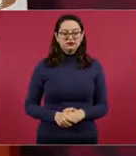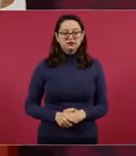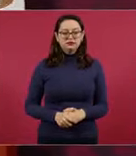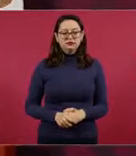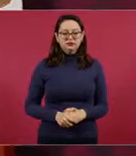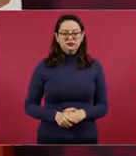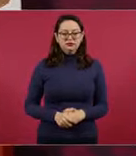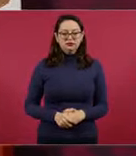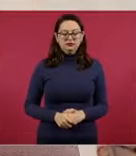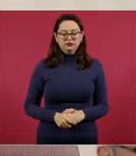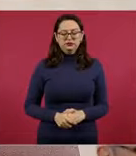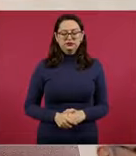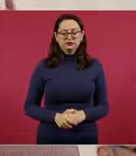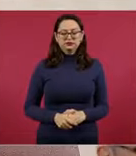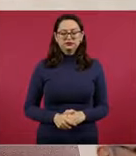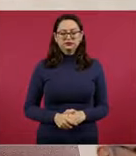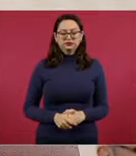envuelto